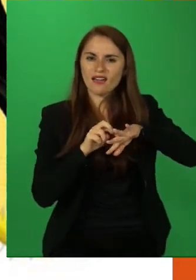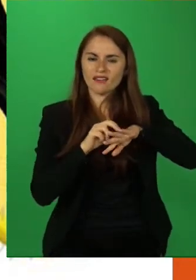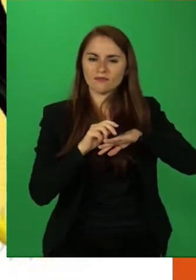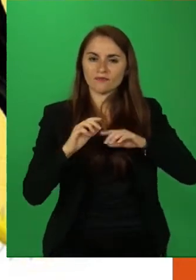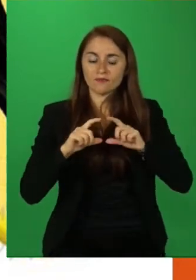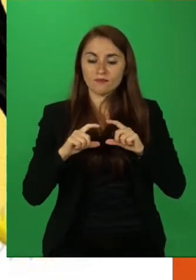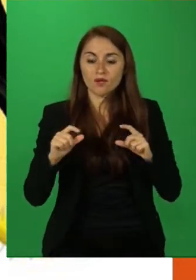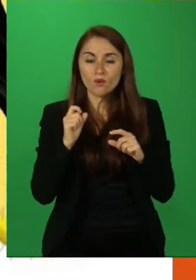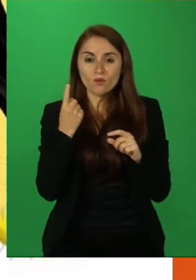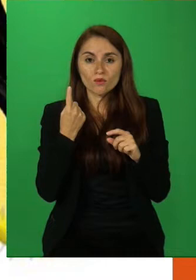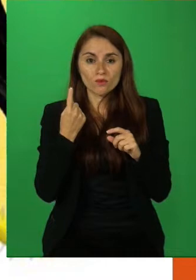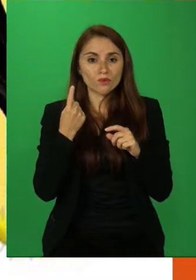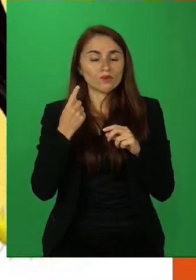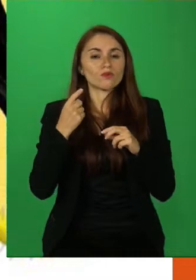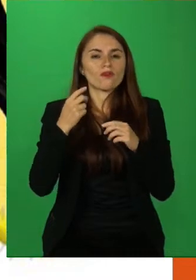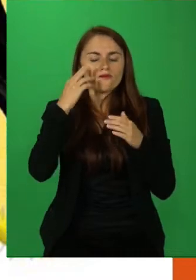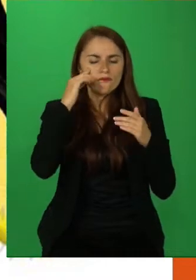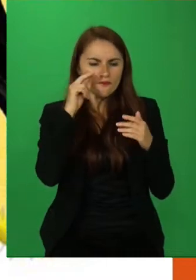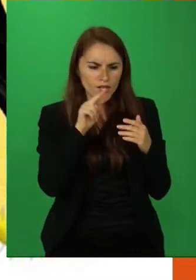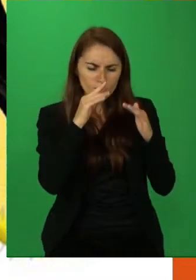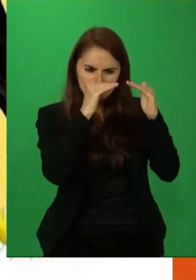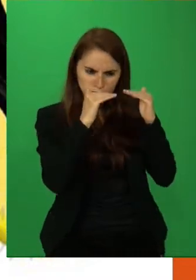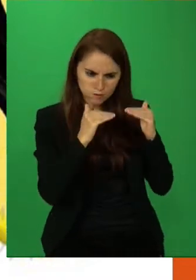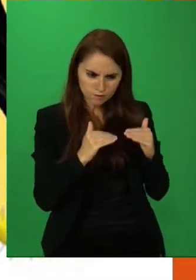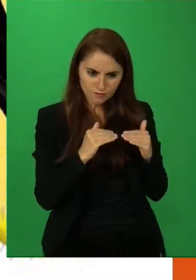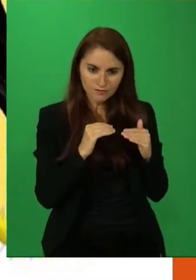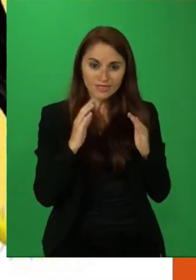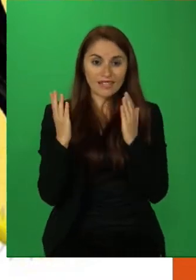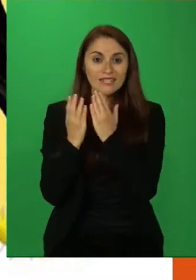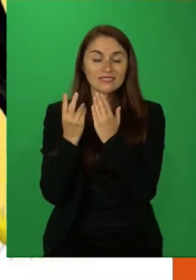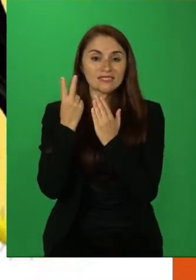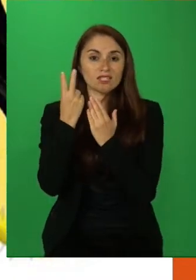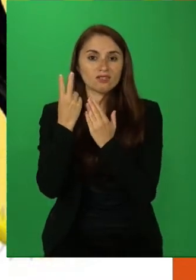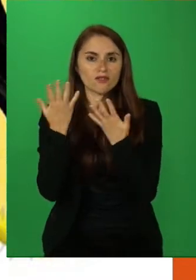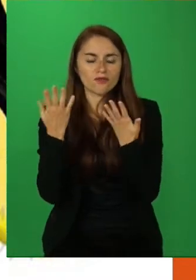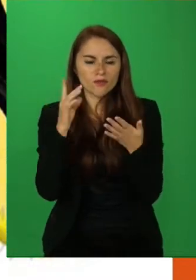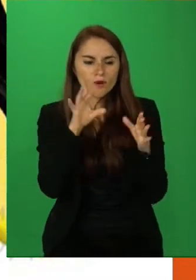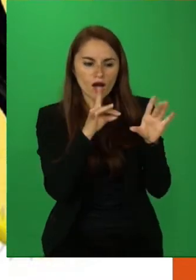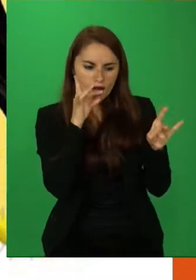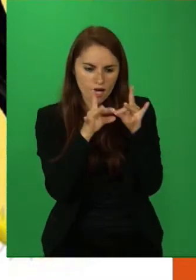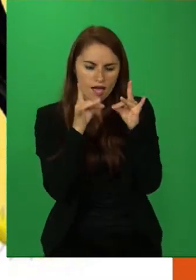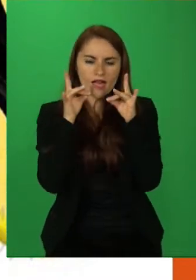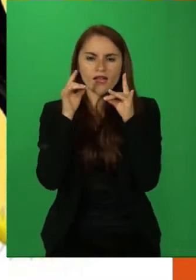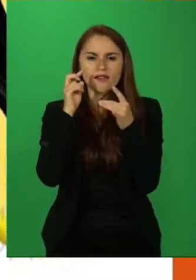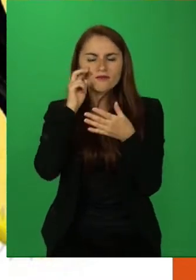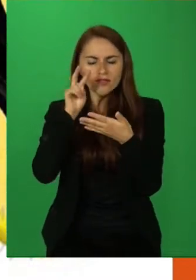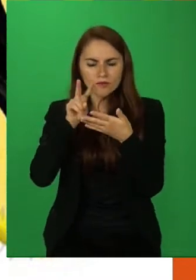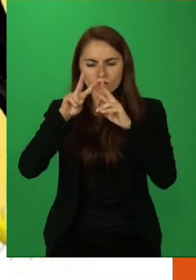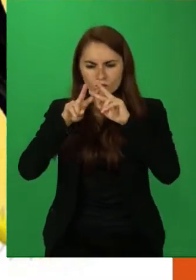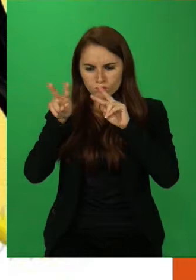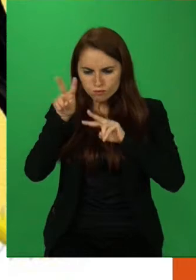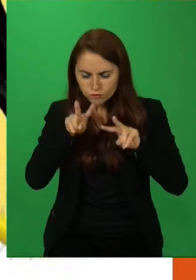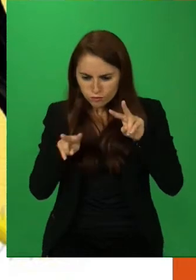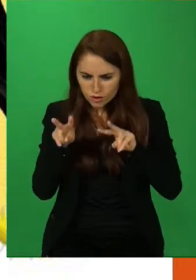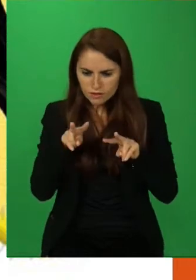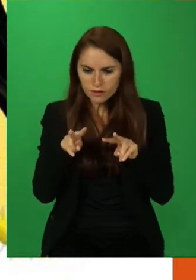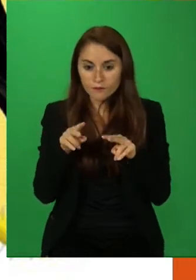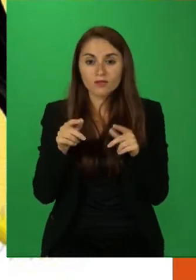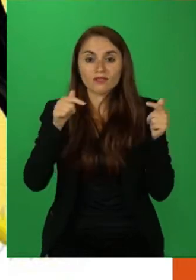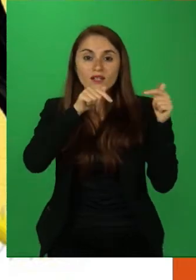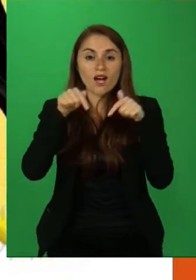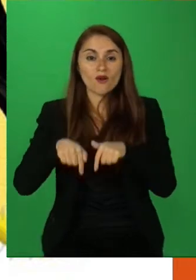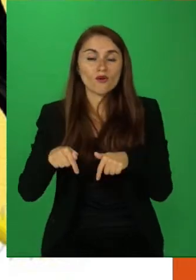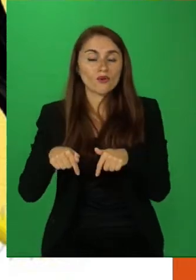los elementos. En la clase 2, los analizamos, los sacamos a flote, los evidenciamos. Y en esta clase le estamos dando